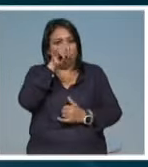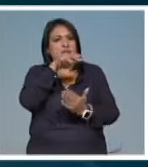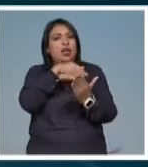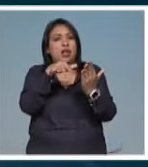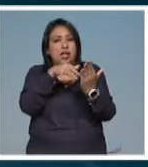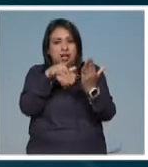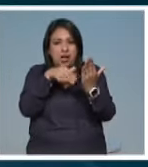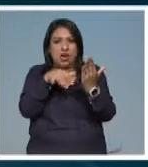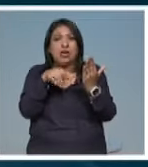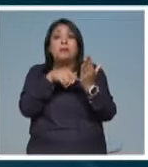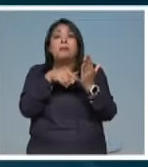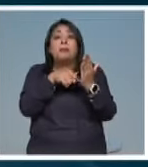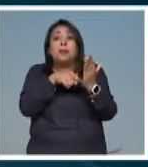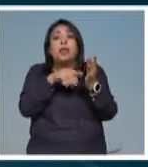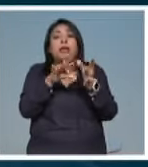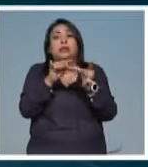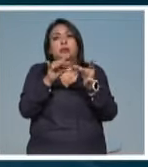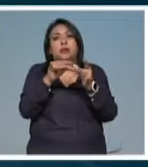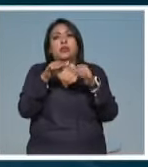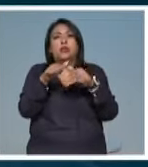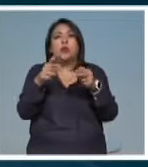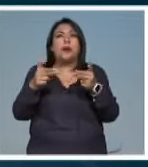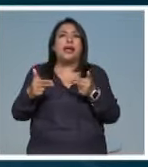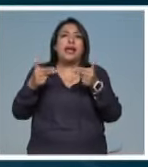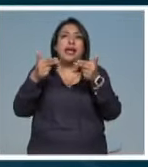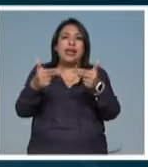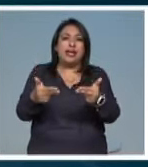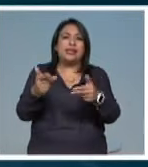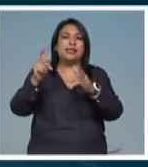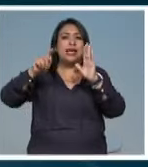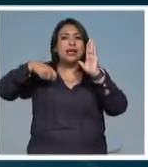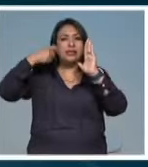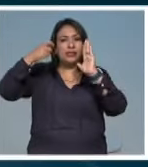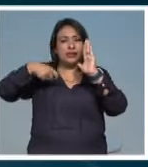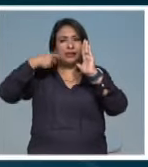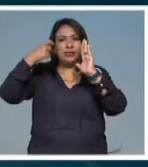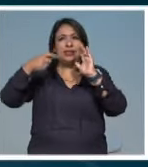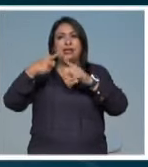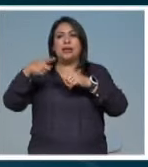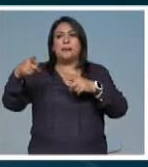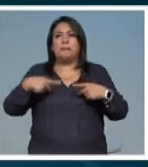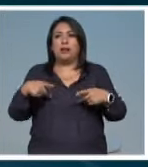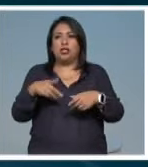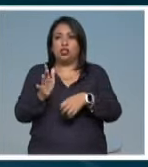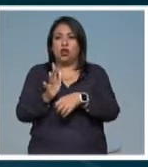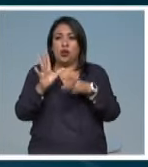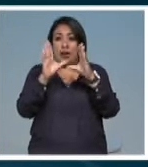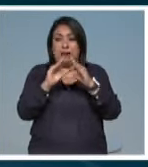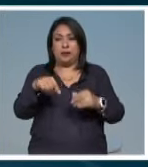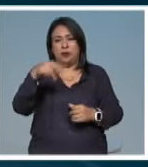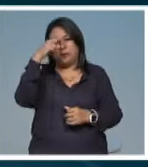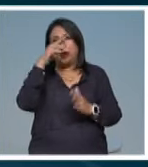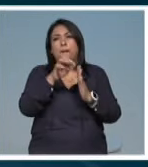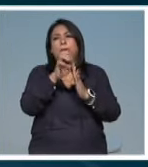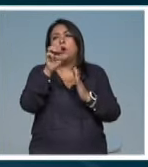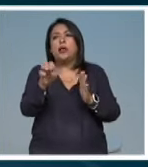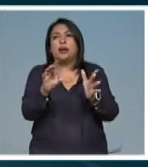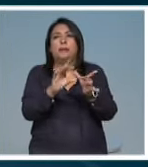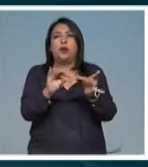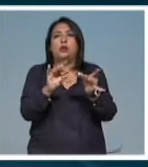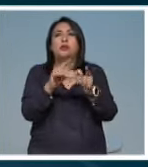él, en el cual habla de la herencia cinematográfica de los libaneses en México. Por ejemplo, ahí